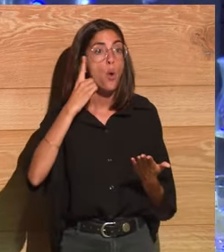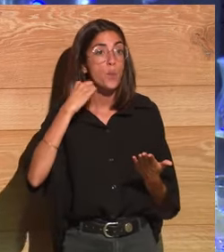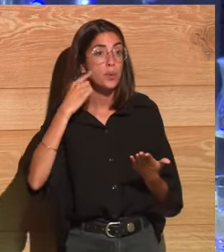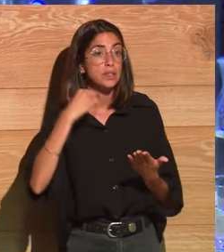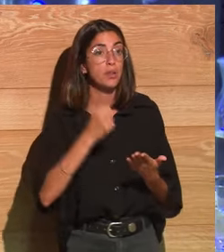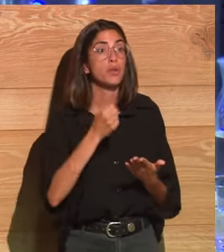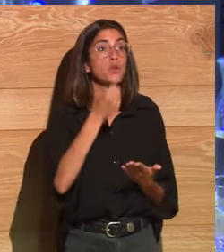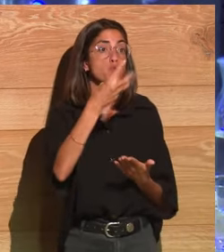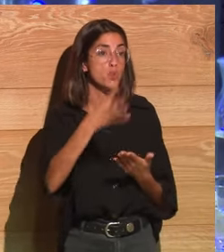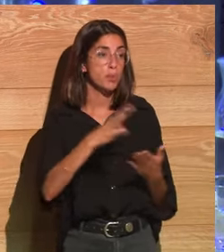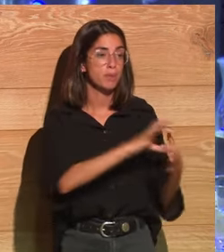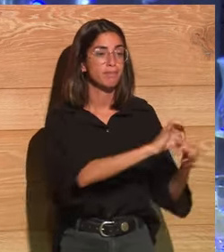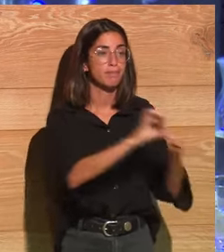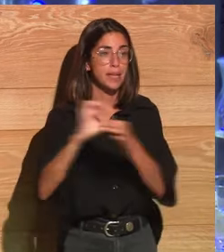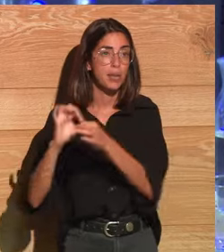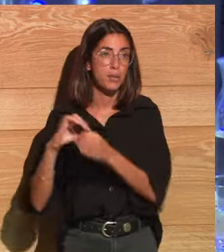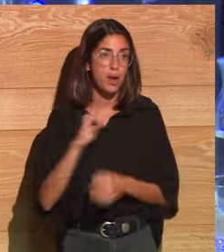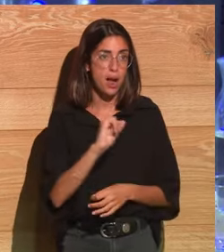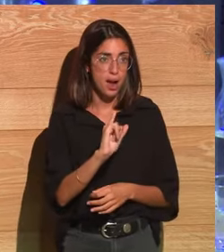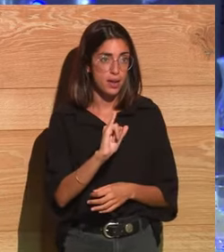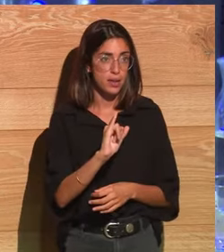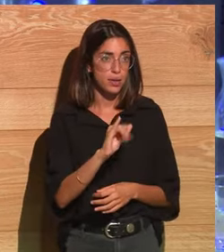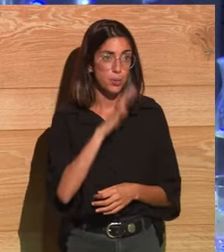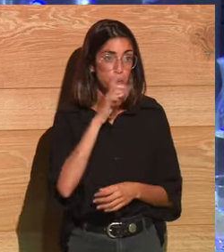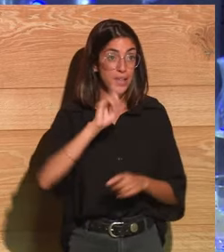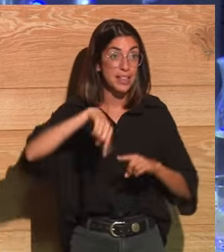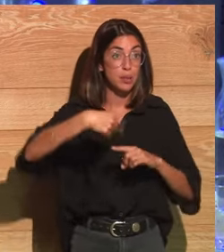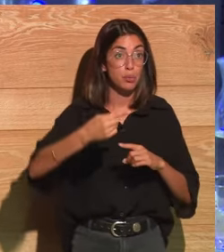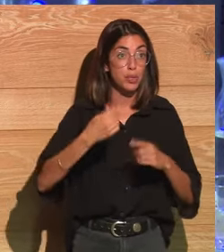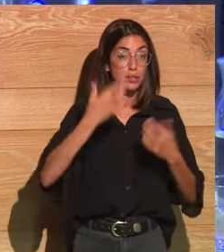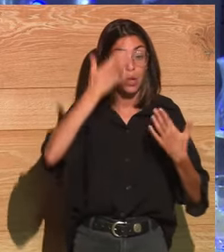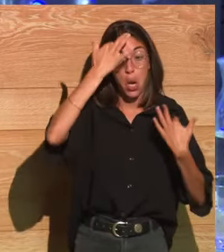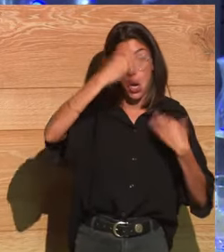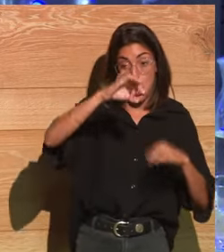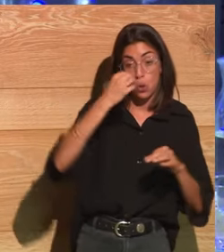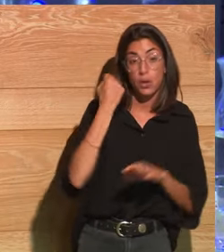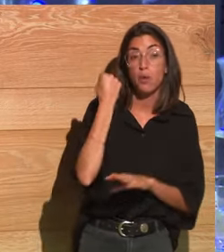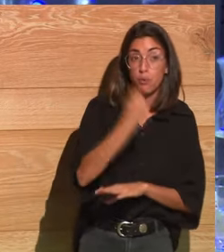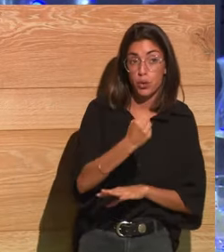mujer tiene en su vida, ¿no? Que es algo que luego tiene una lógica bastante fuerte cuando uno la...